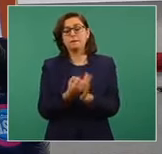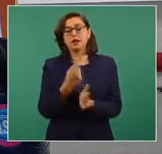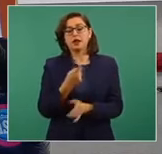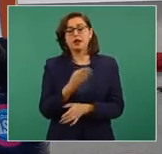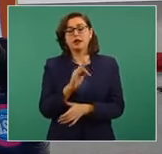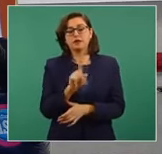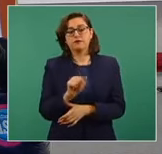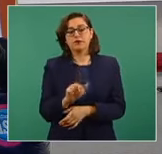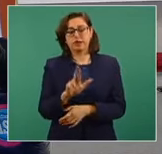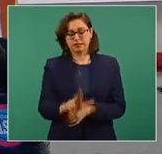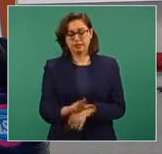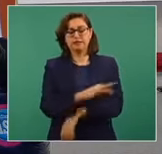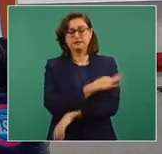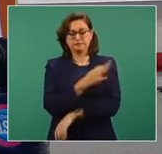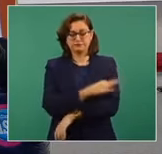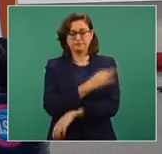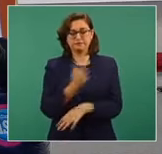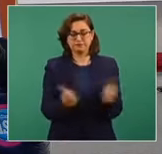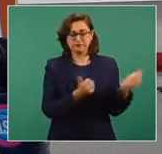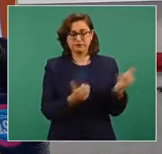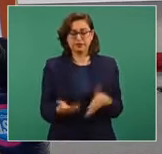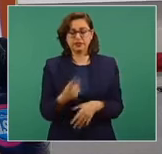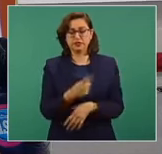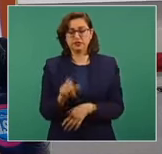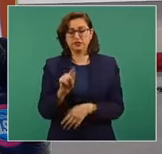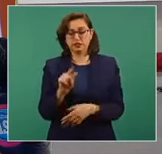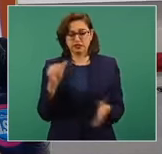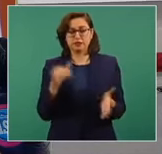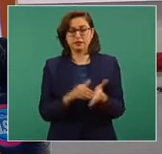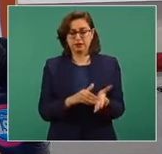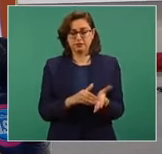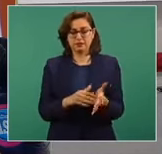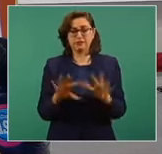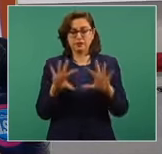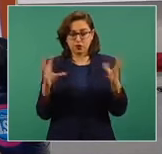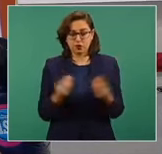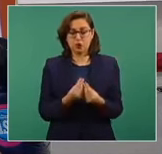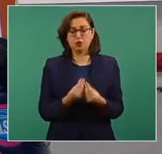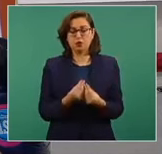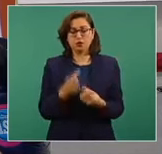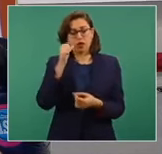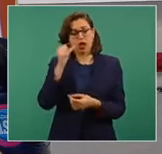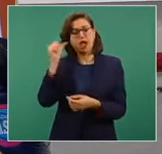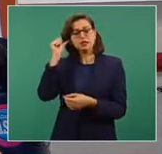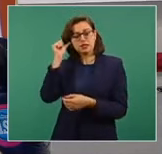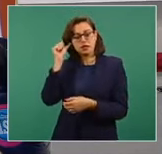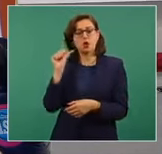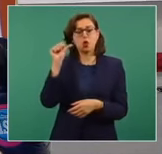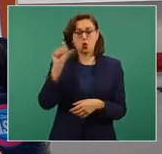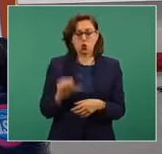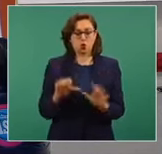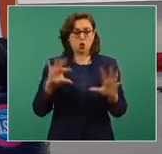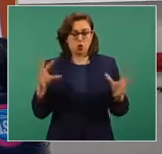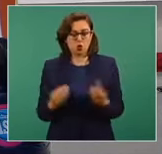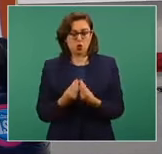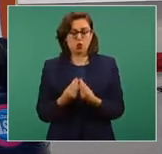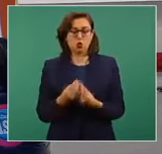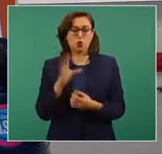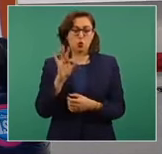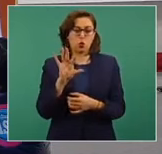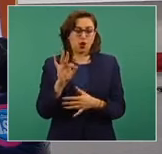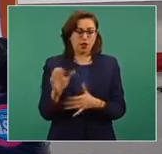145,275 dosis de esta vacuna, para completar el vuelo número 40 y